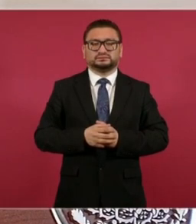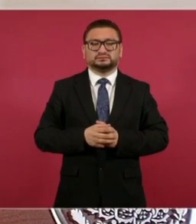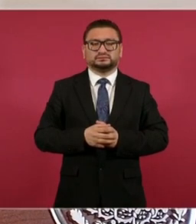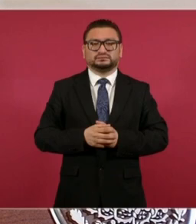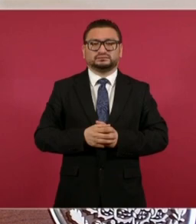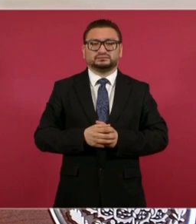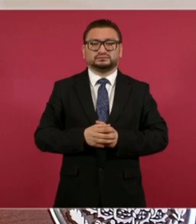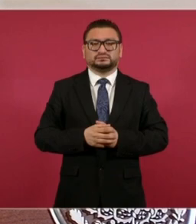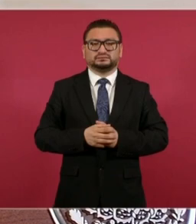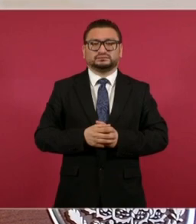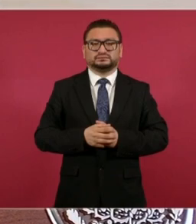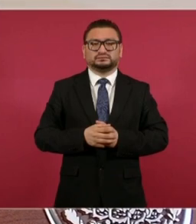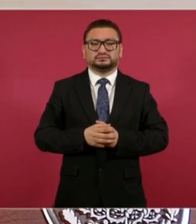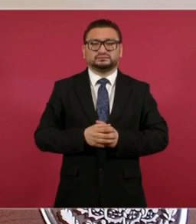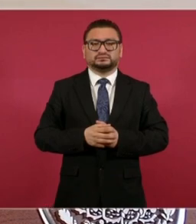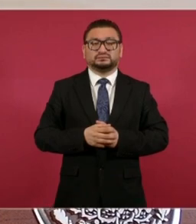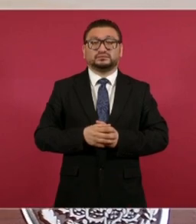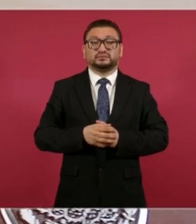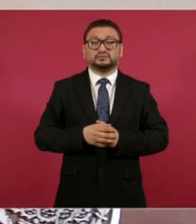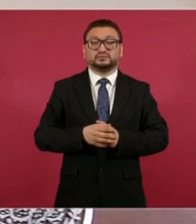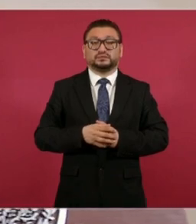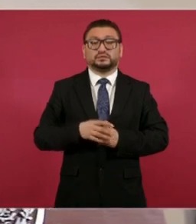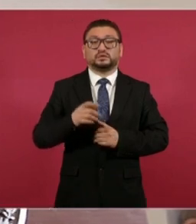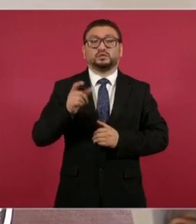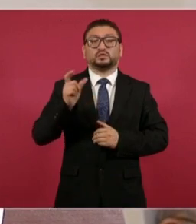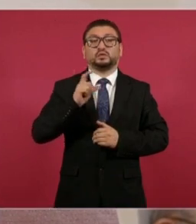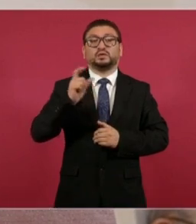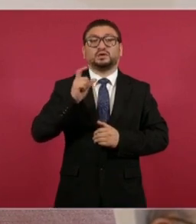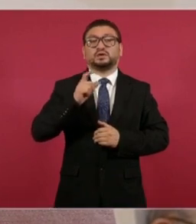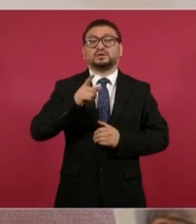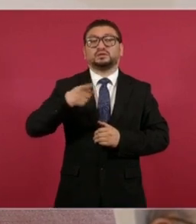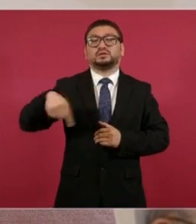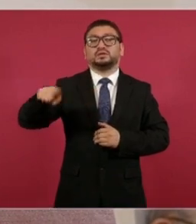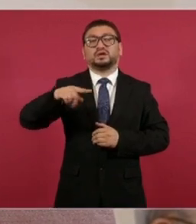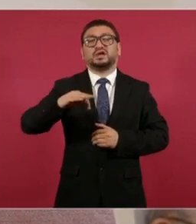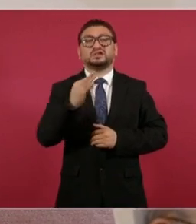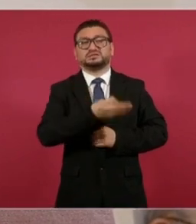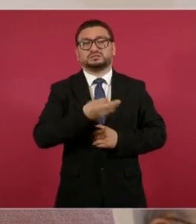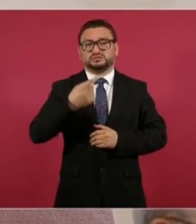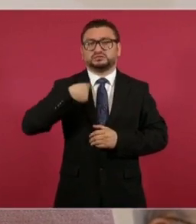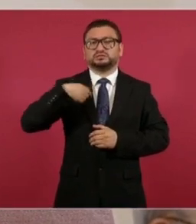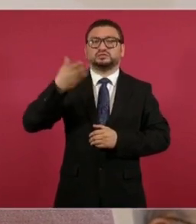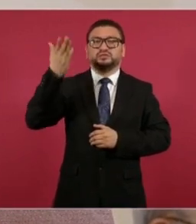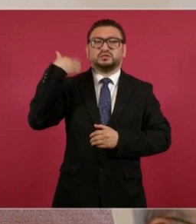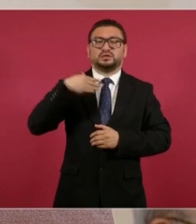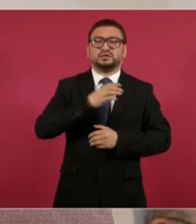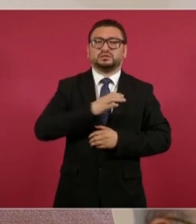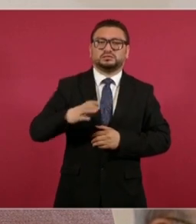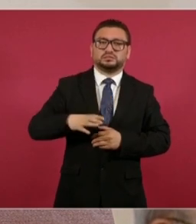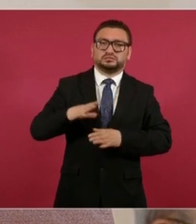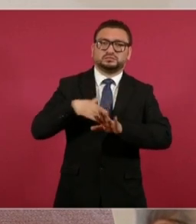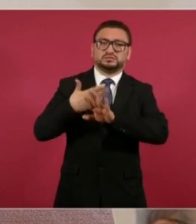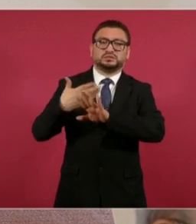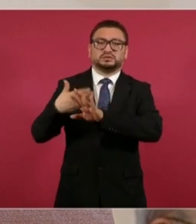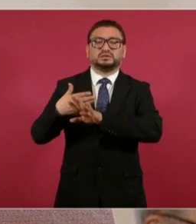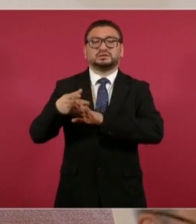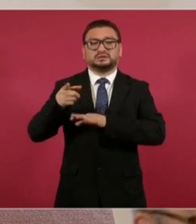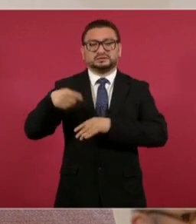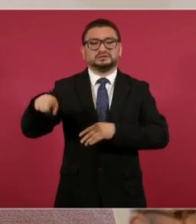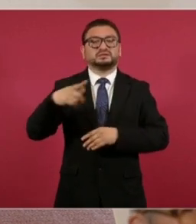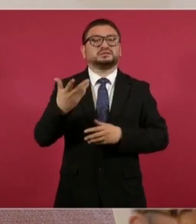Cuando aceptaban yo andaba en la oposición y se